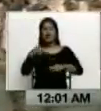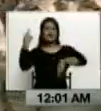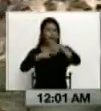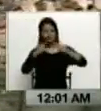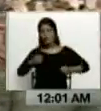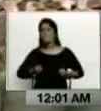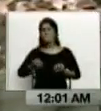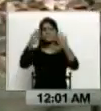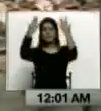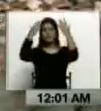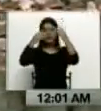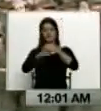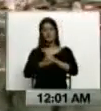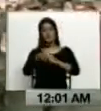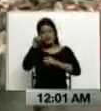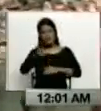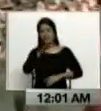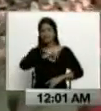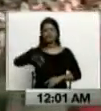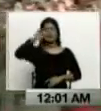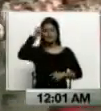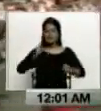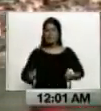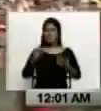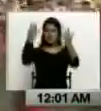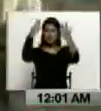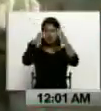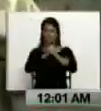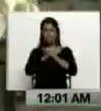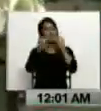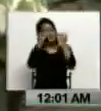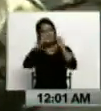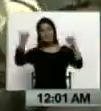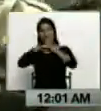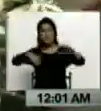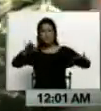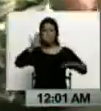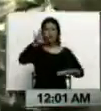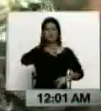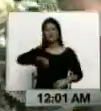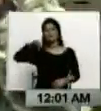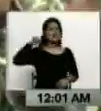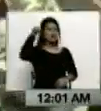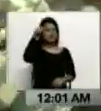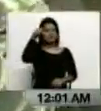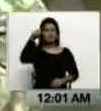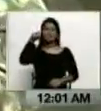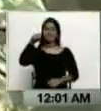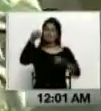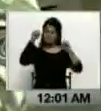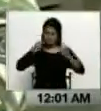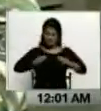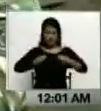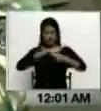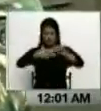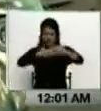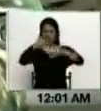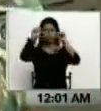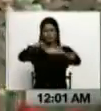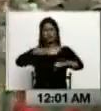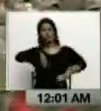patria Que viva la revolución que viva el socialismo Independencia y Patria